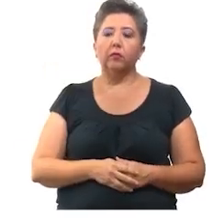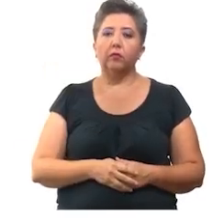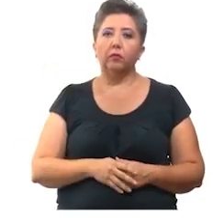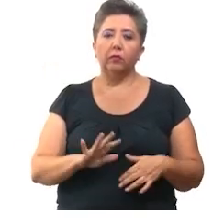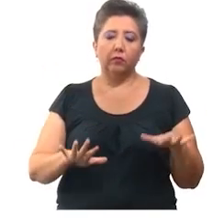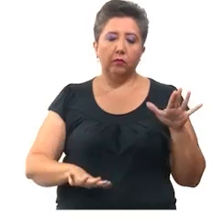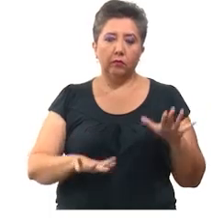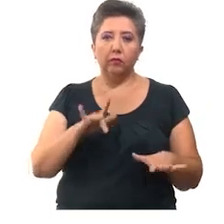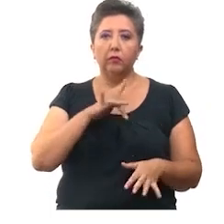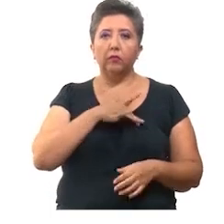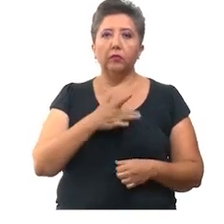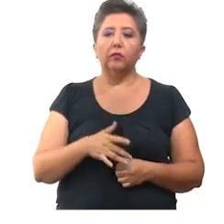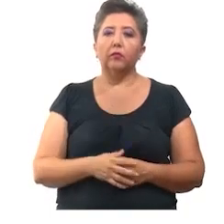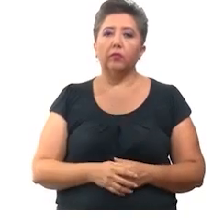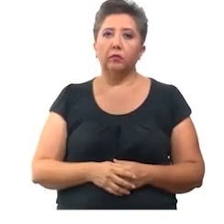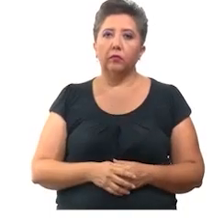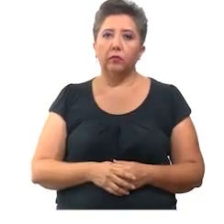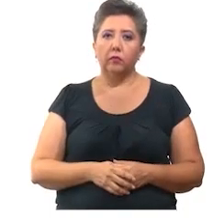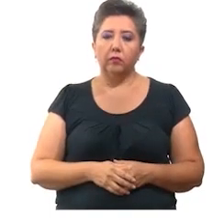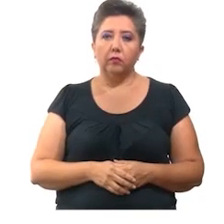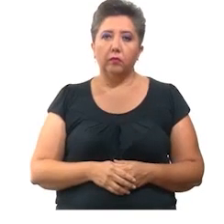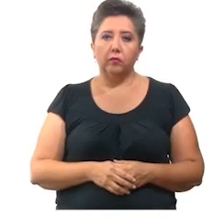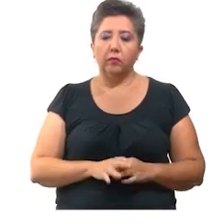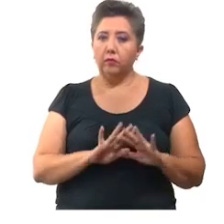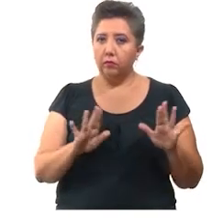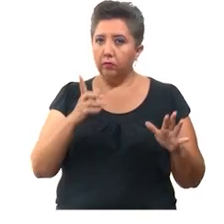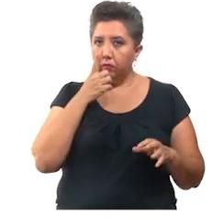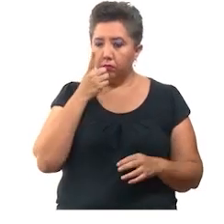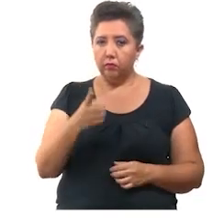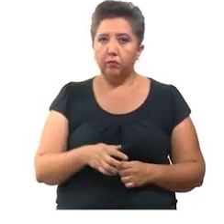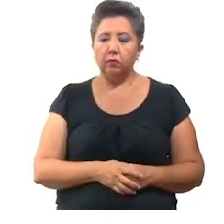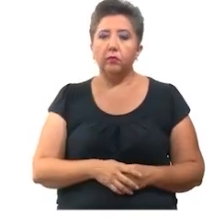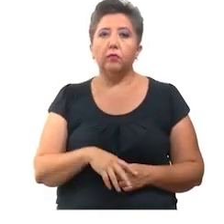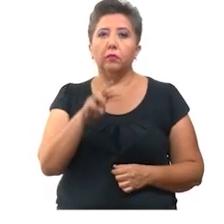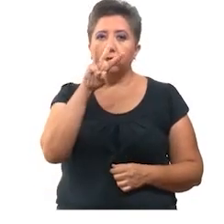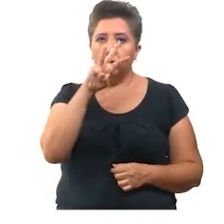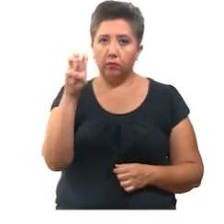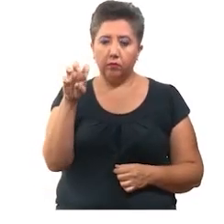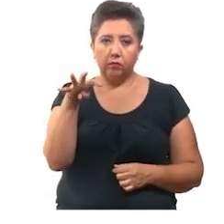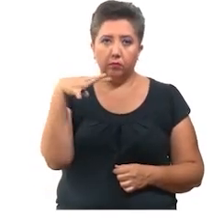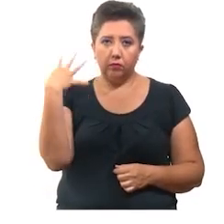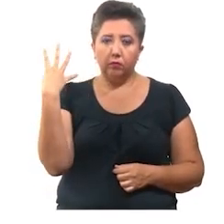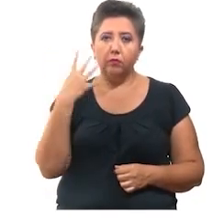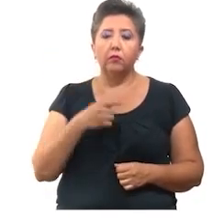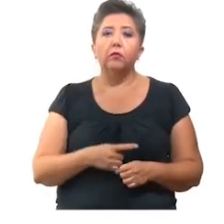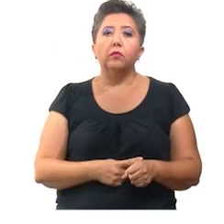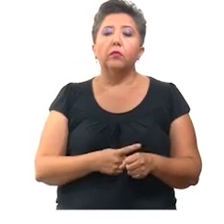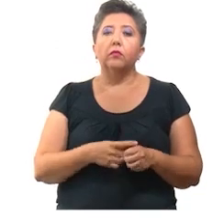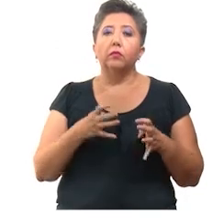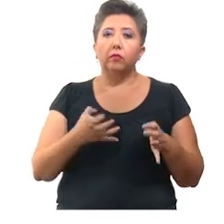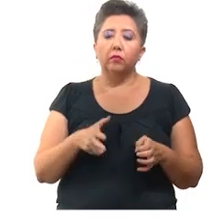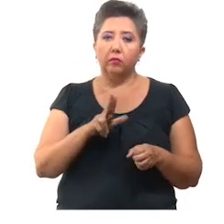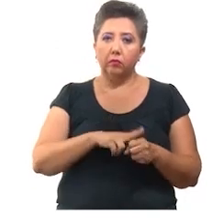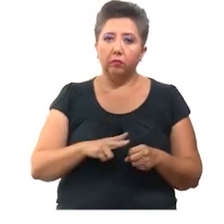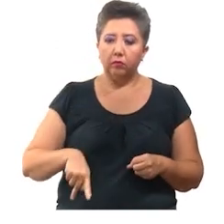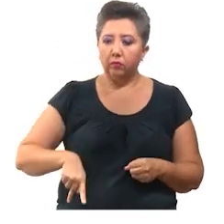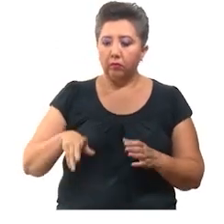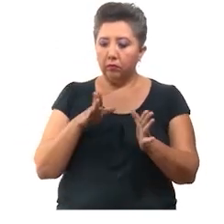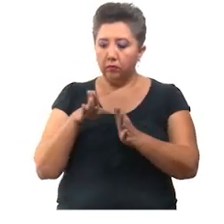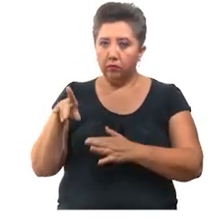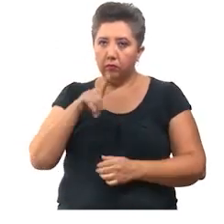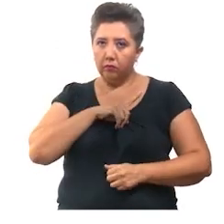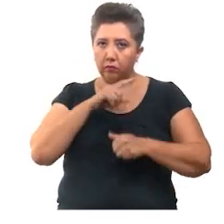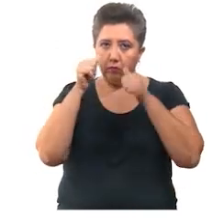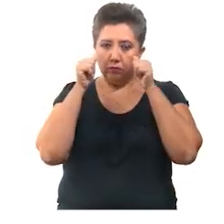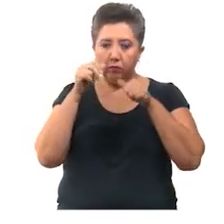Yucatán. Presentan síntomas leves. Como ya se mencionó, 314 de los casos positivos están en hospitales